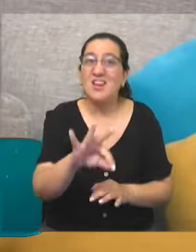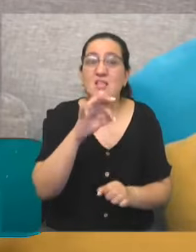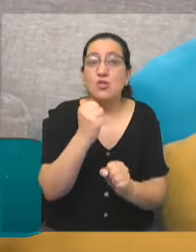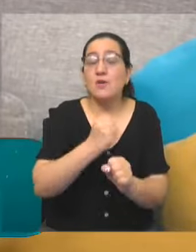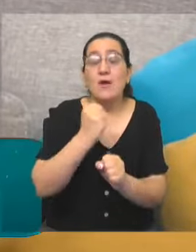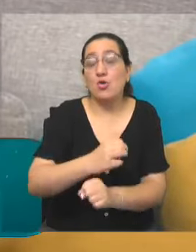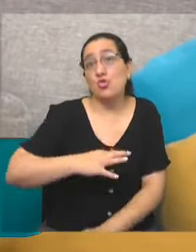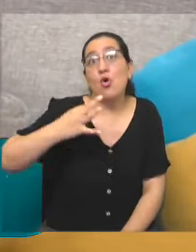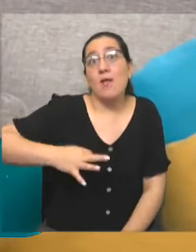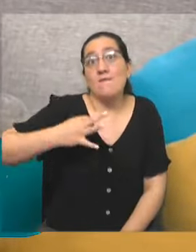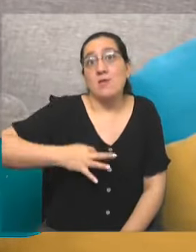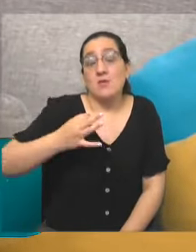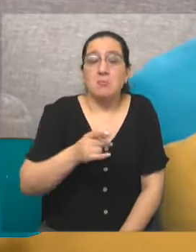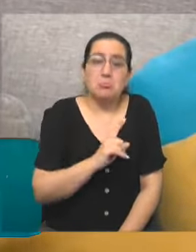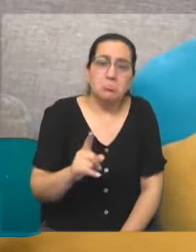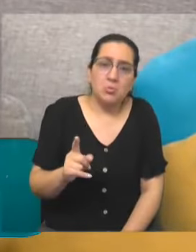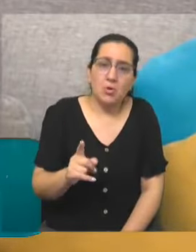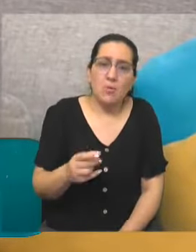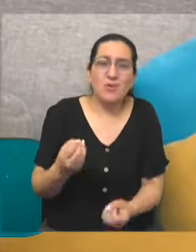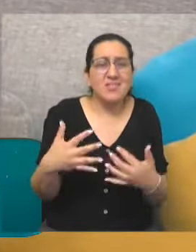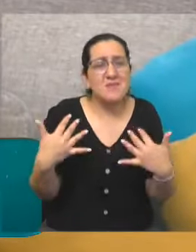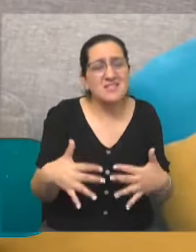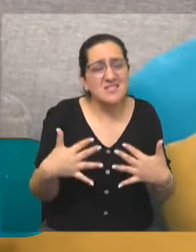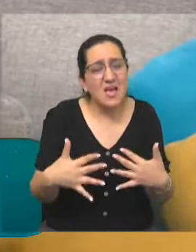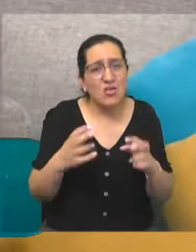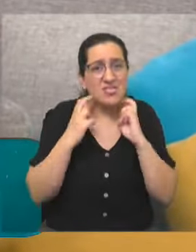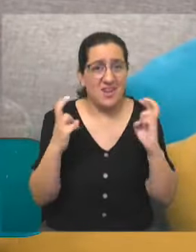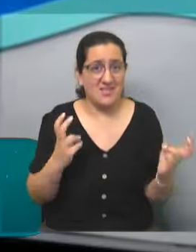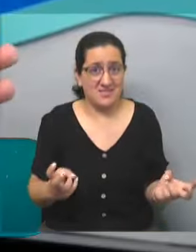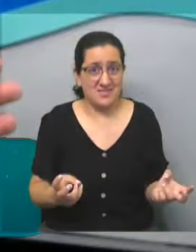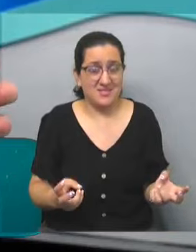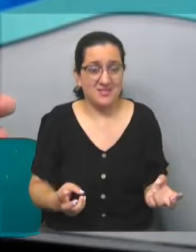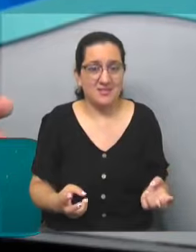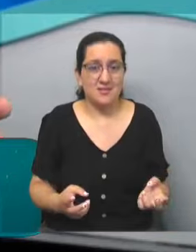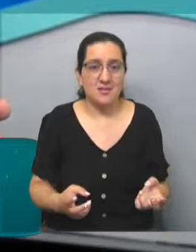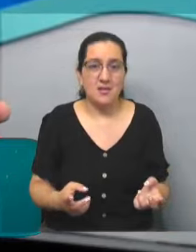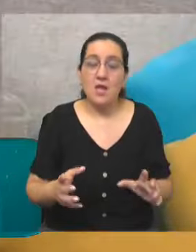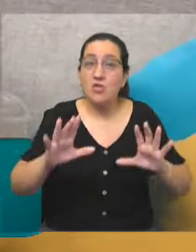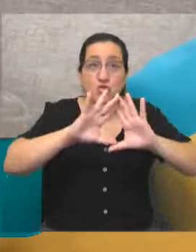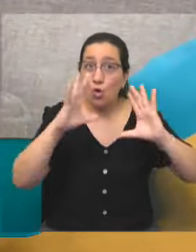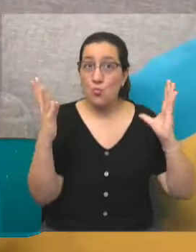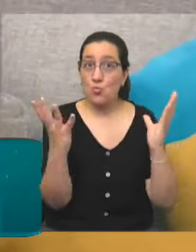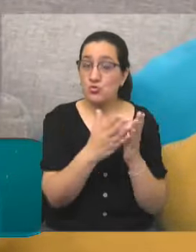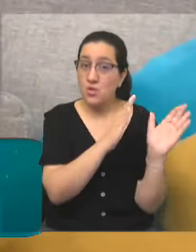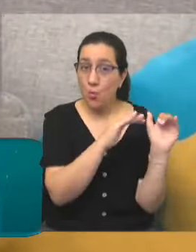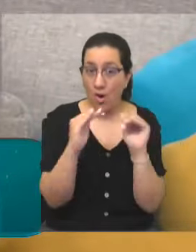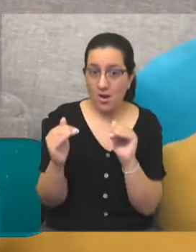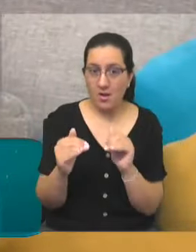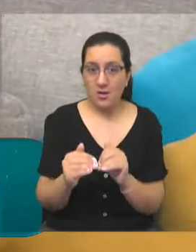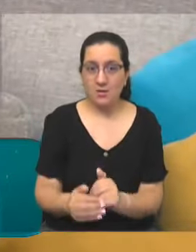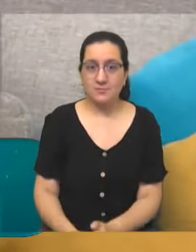de su vida. Ahora, porque si no, le estás cargando con una mochila terrible. En todo el mundo es así. Bueno, es muy buena,